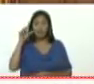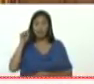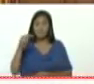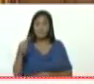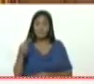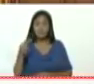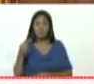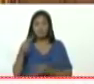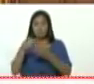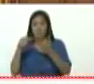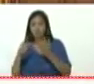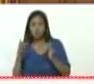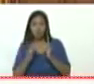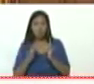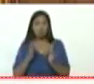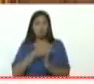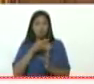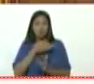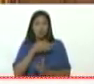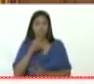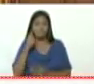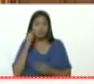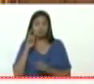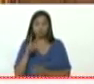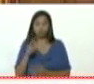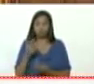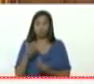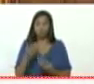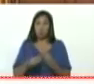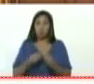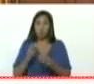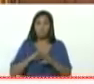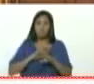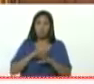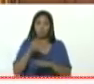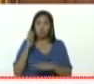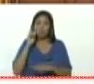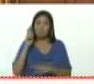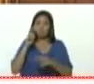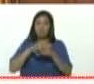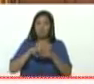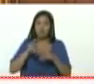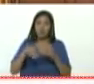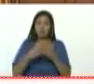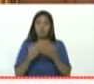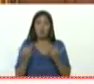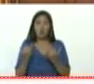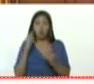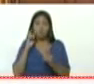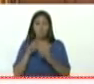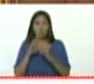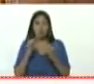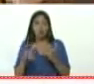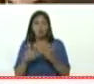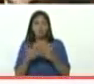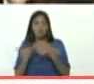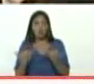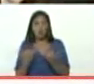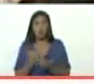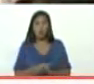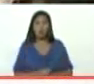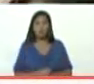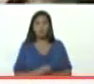y otras redes sociales. Pero es fenomenal, porque ustedes están aquí sentados en este acto en vivo y directo,